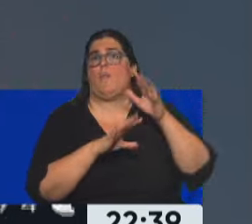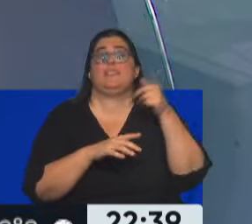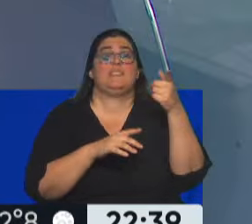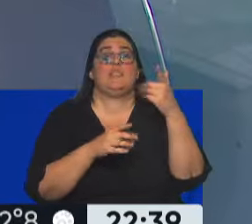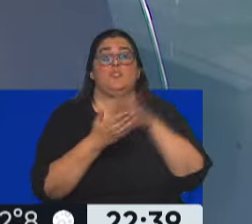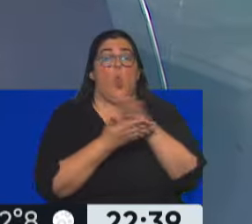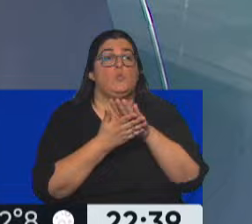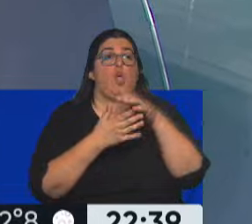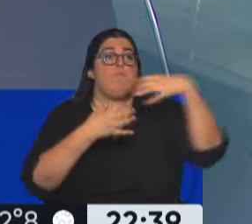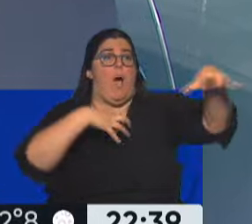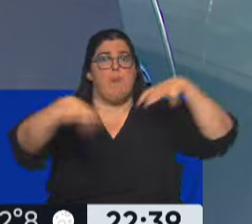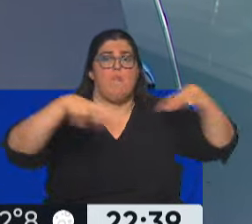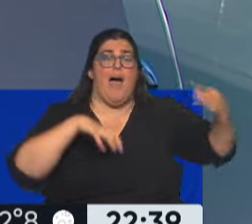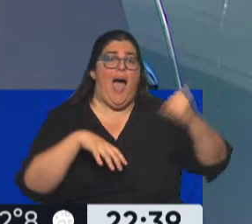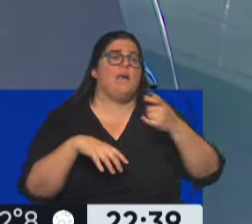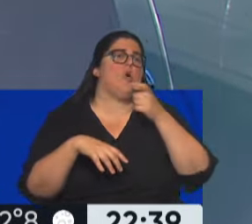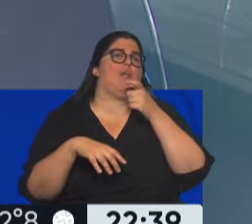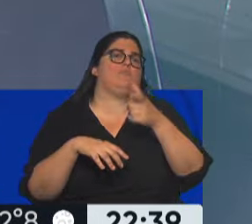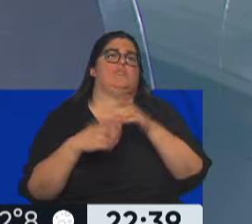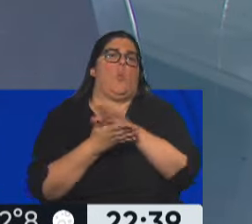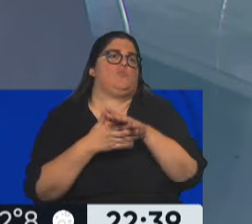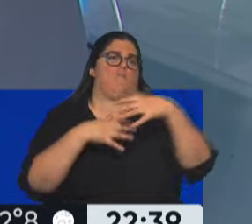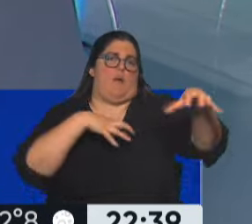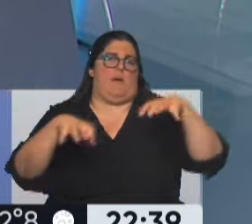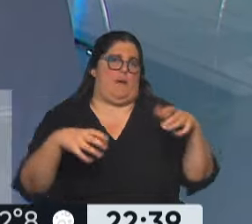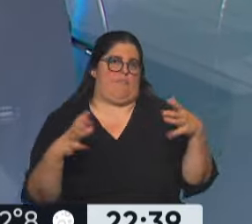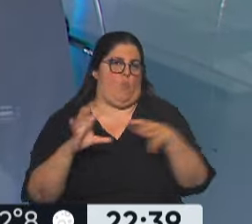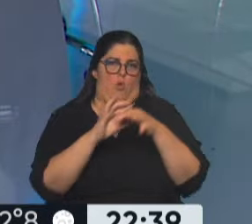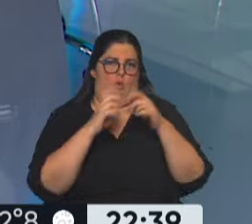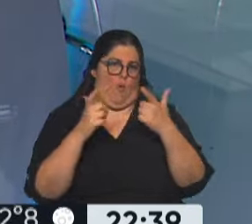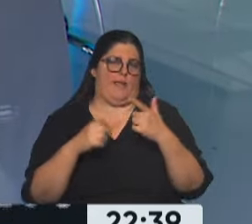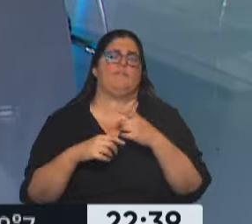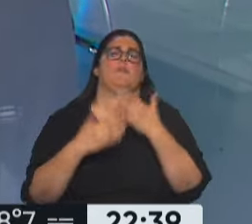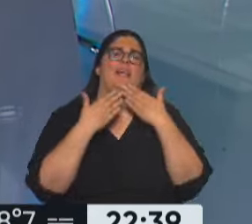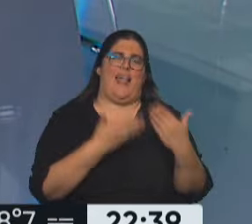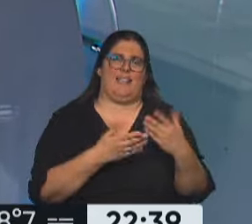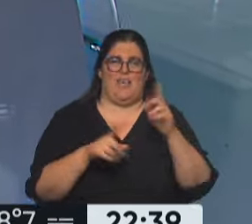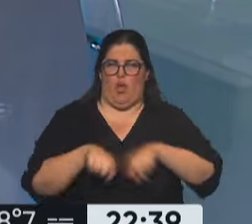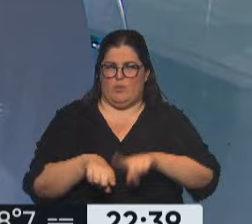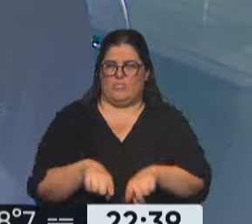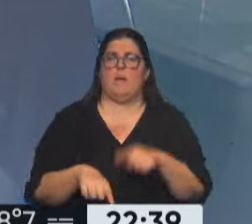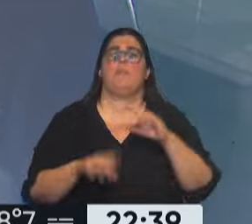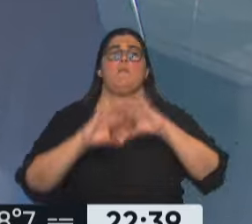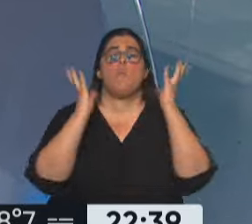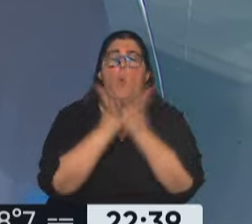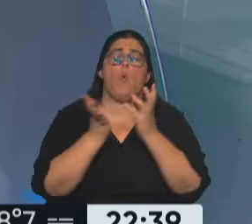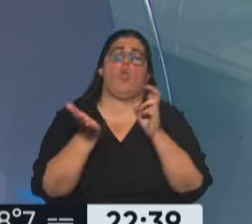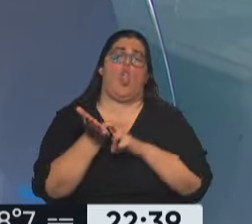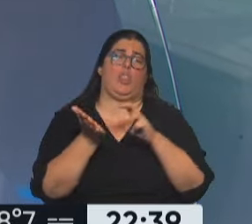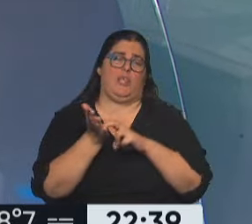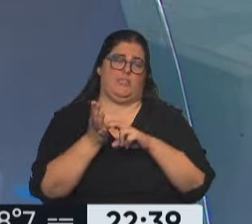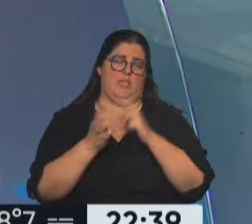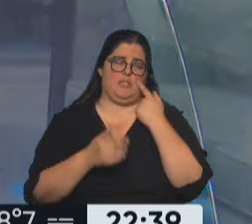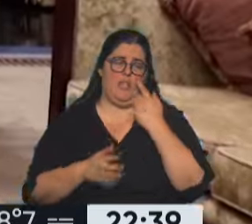fragmentarias. Patricio, el placer de siempre que estés con nosotros. No, gracias a ustedes. El placer es mío. Gracias. Bueno, muy bien. Seguimos recorriendo el mundo. Más noticias. A ver.